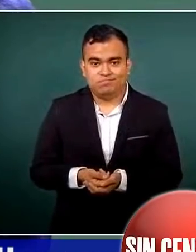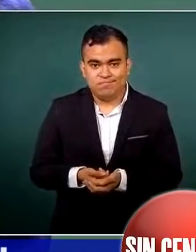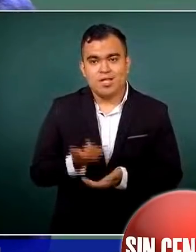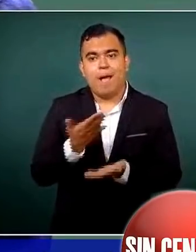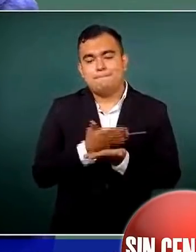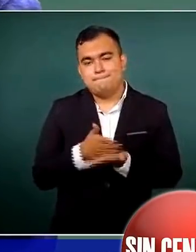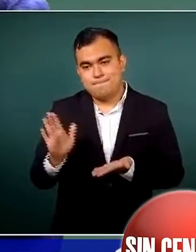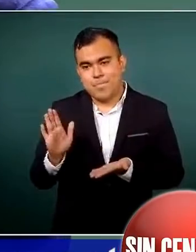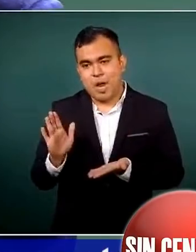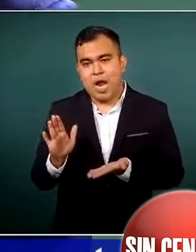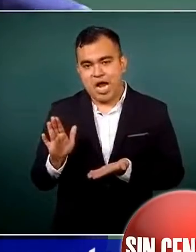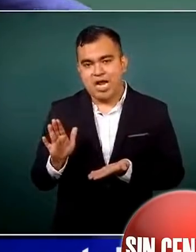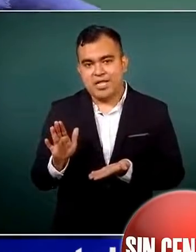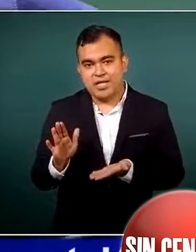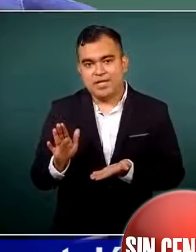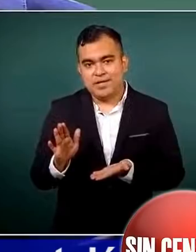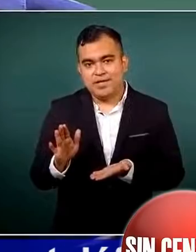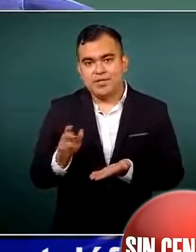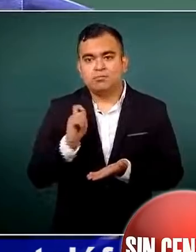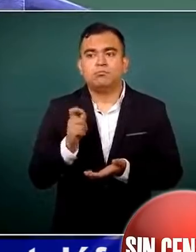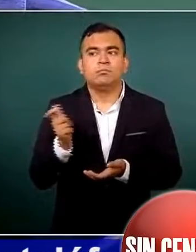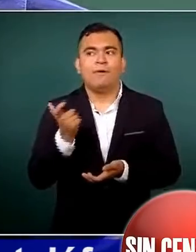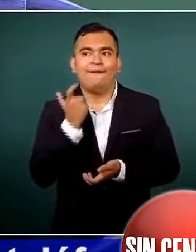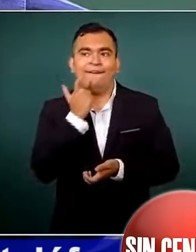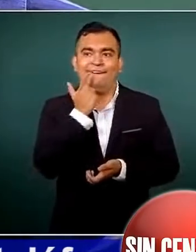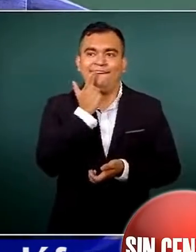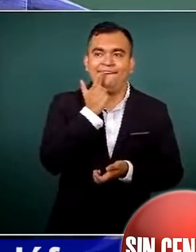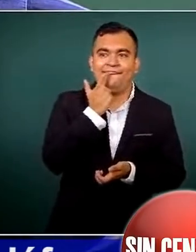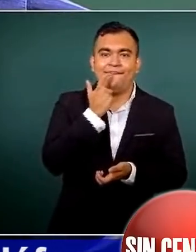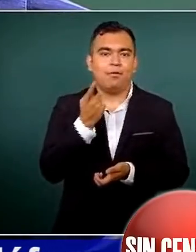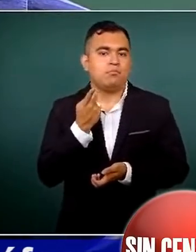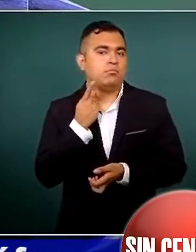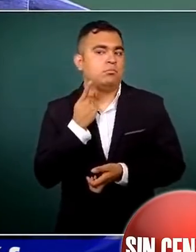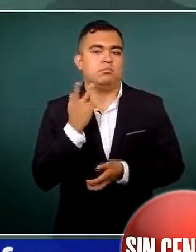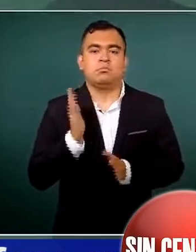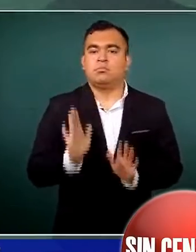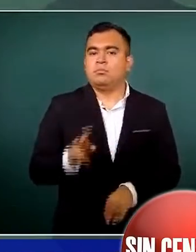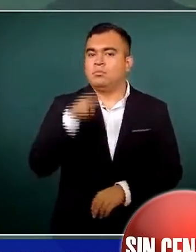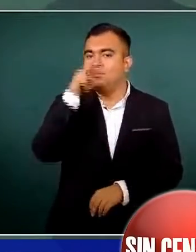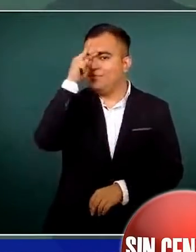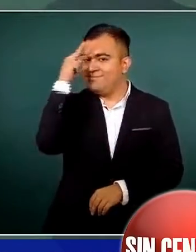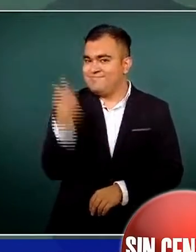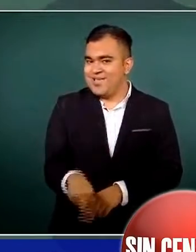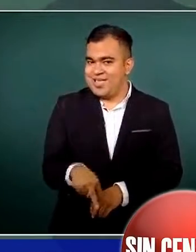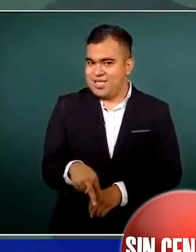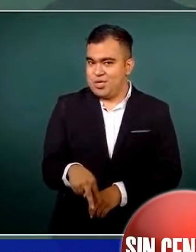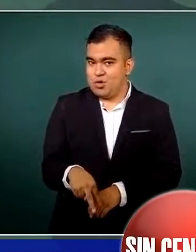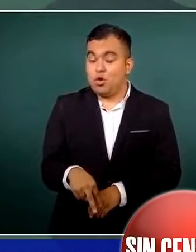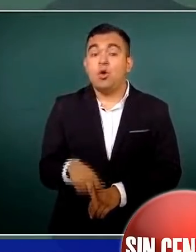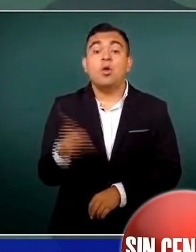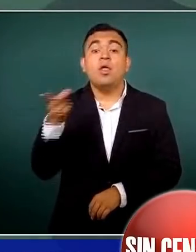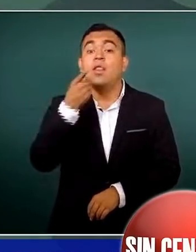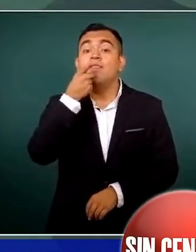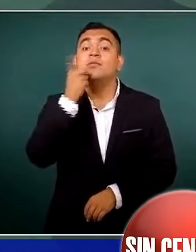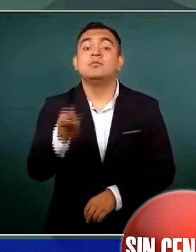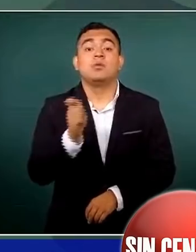parte de la picaresca política mexicana, decía que la moral